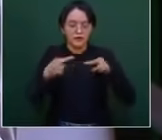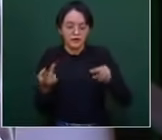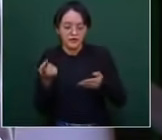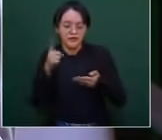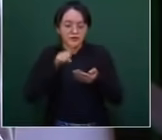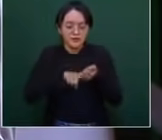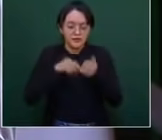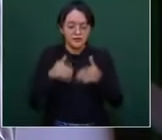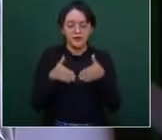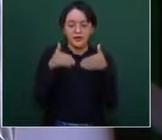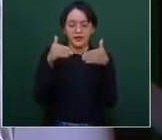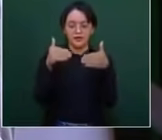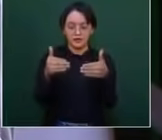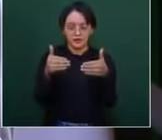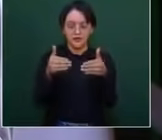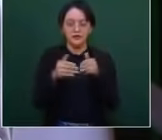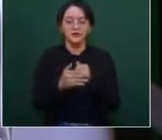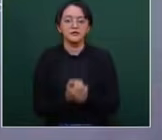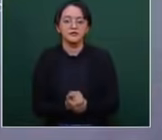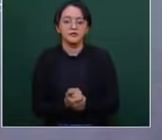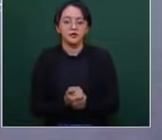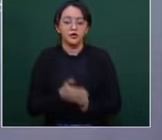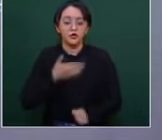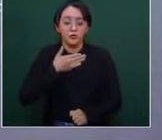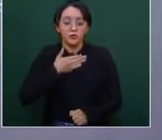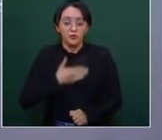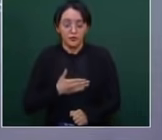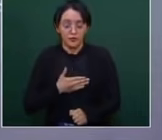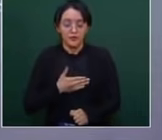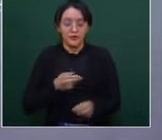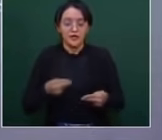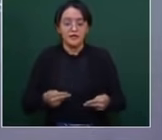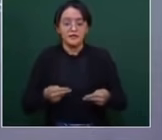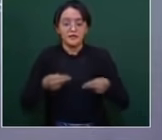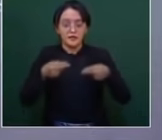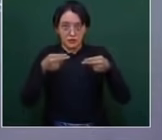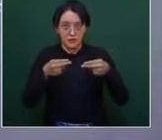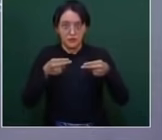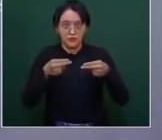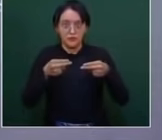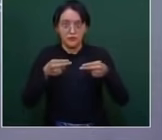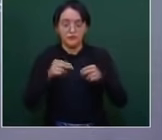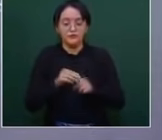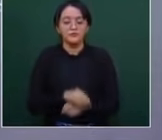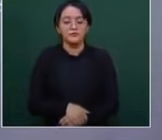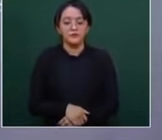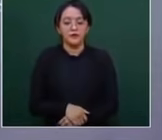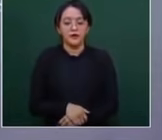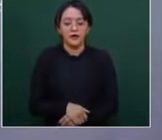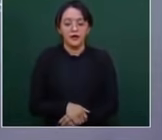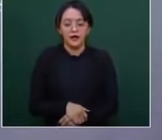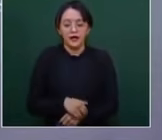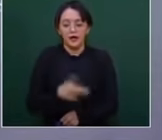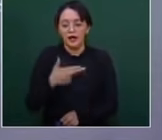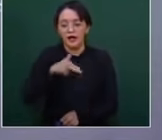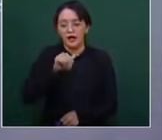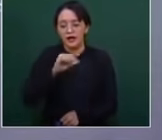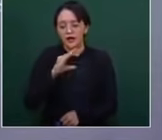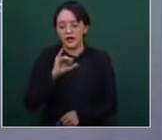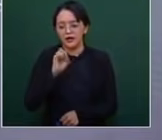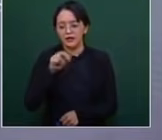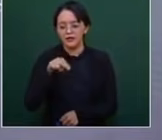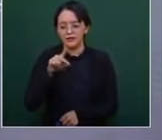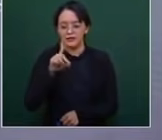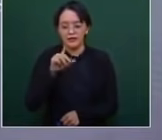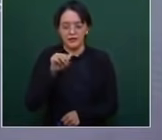Exteriores, la de Justicia y Negocios Eclesiásticos, la de Hacienda, así como